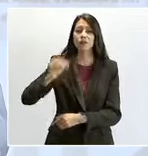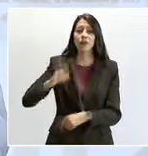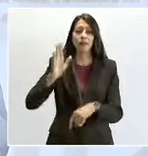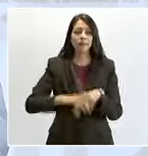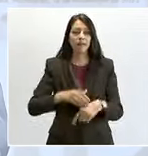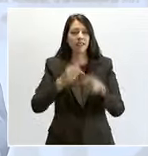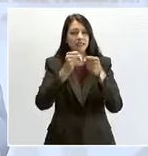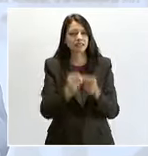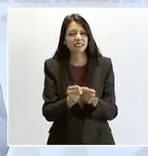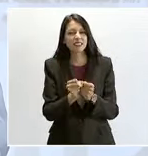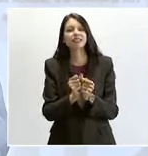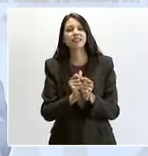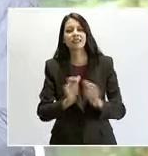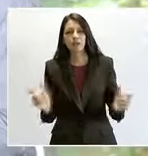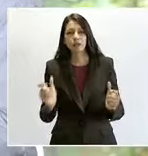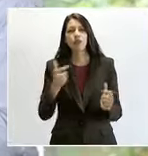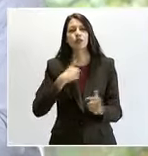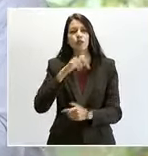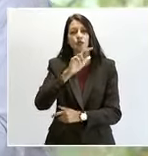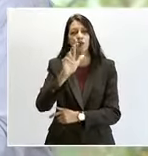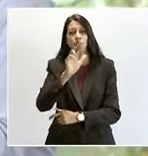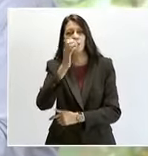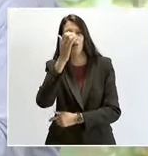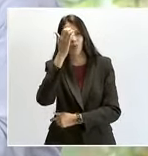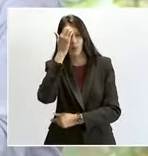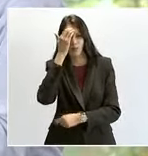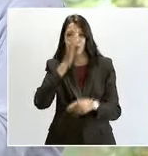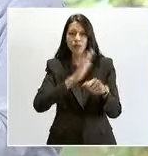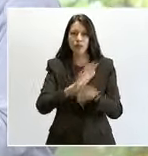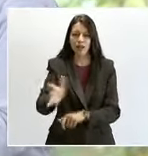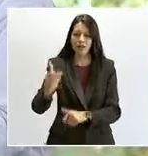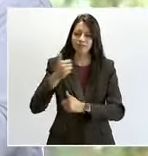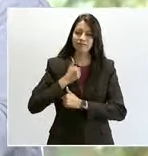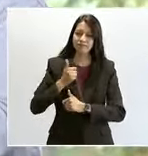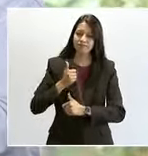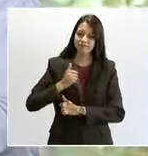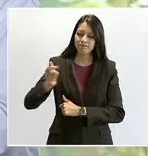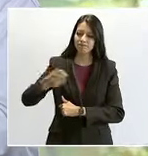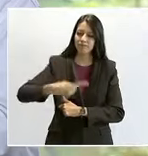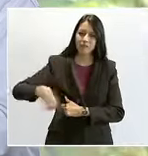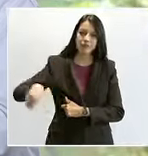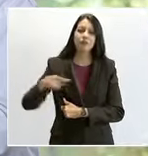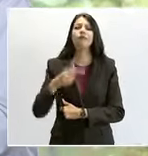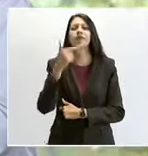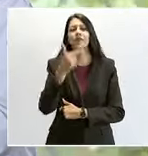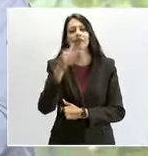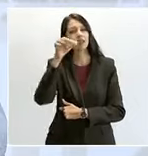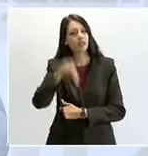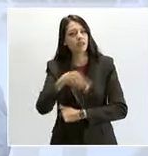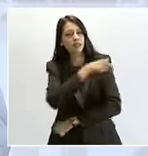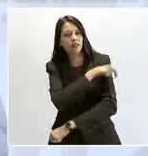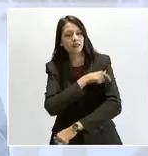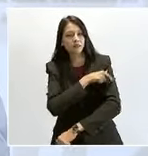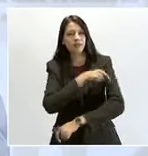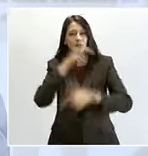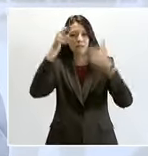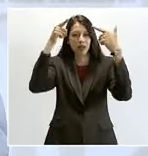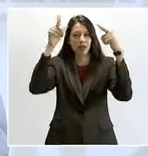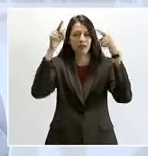reconozco a las fuerzas armadas a la guardia nacional y a la marina